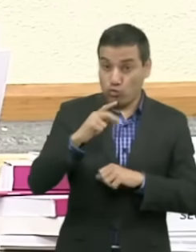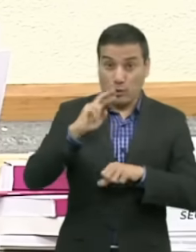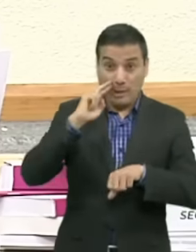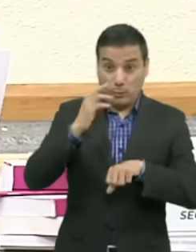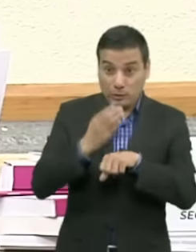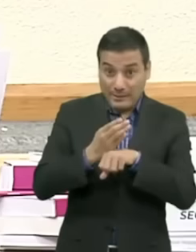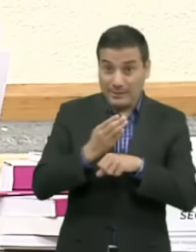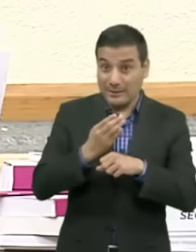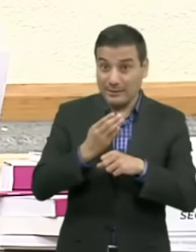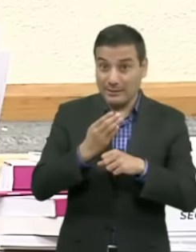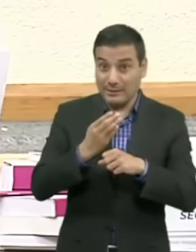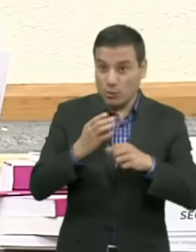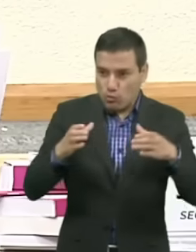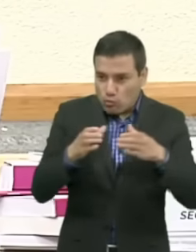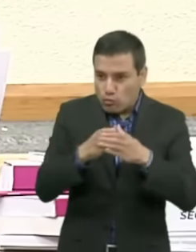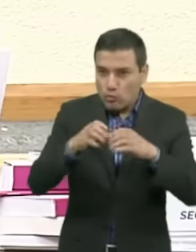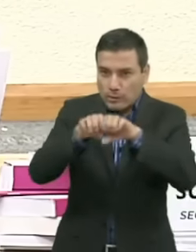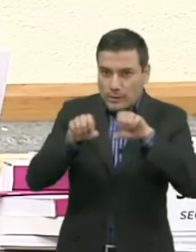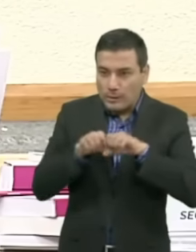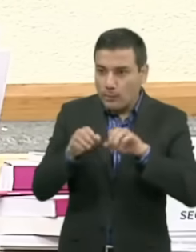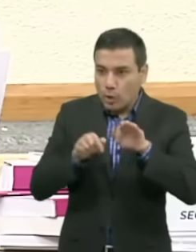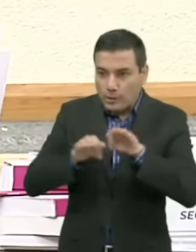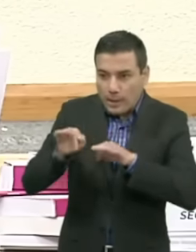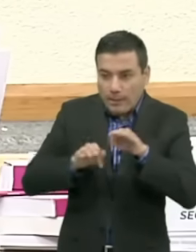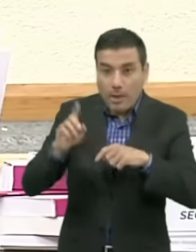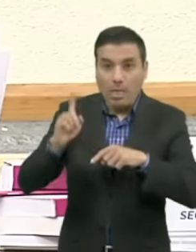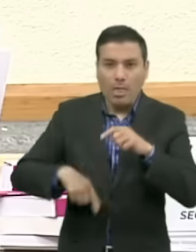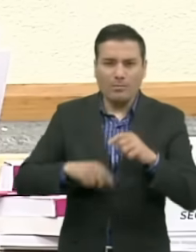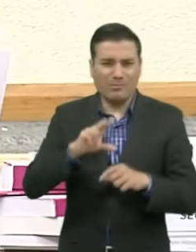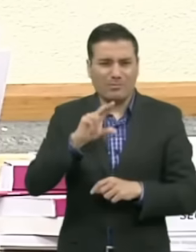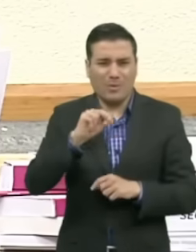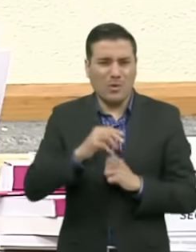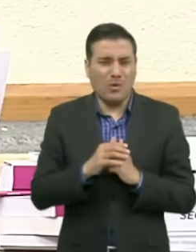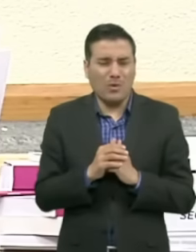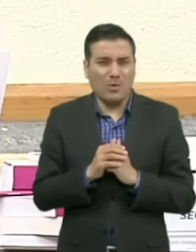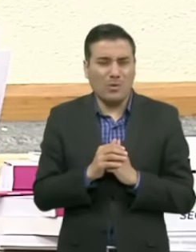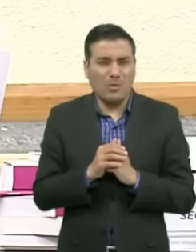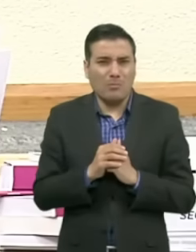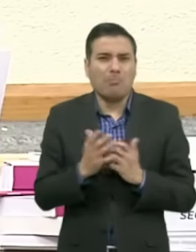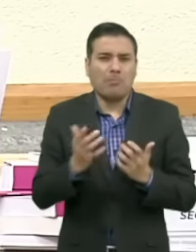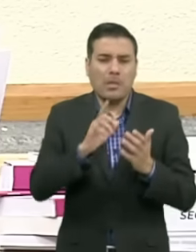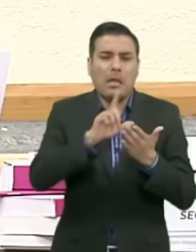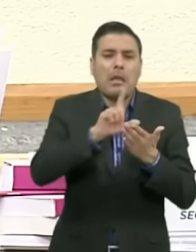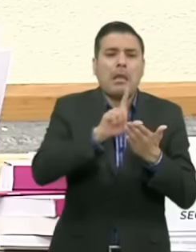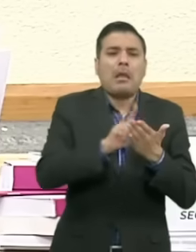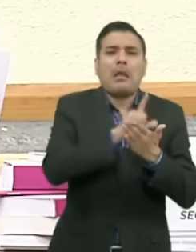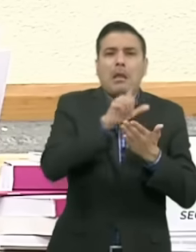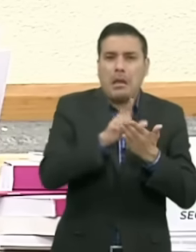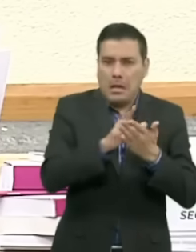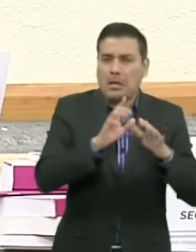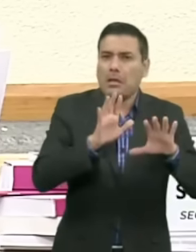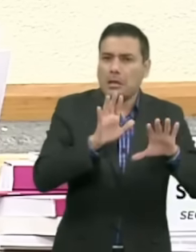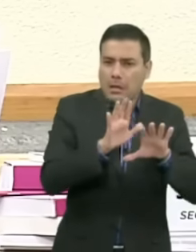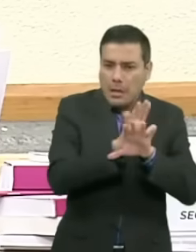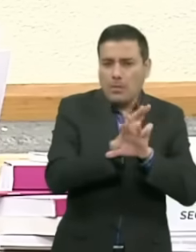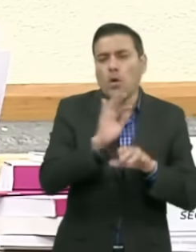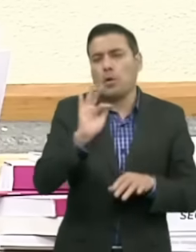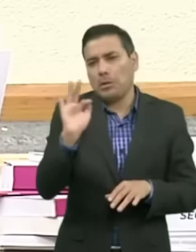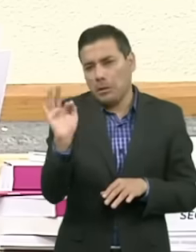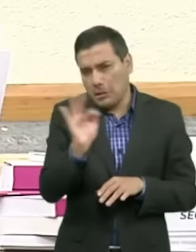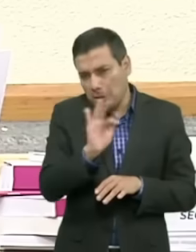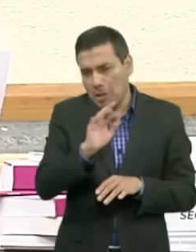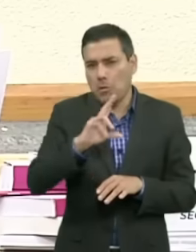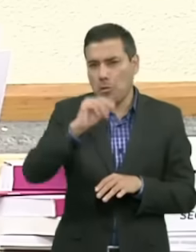de colegialidad. Entendemos que podemos no estar de acuerdo con esta reforma, pero eso no implica que